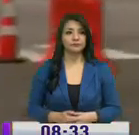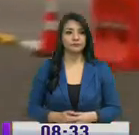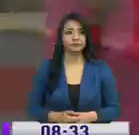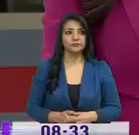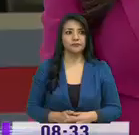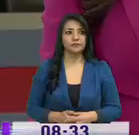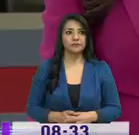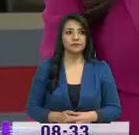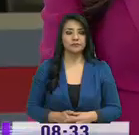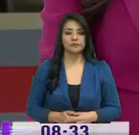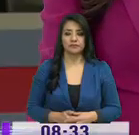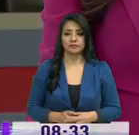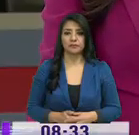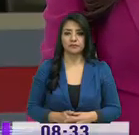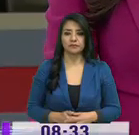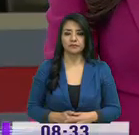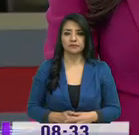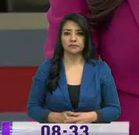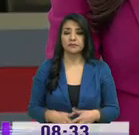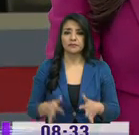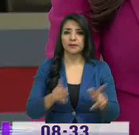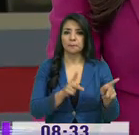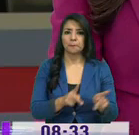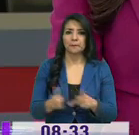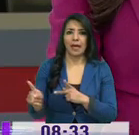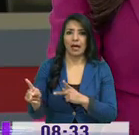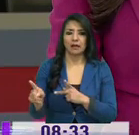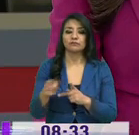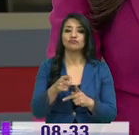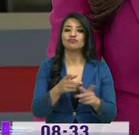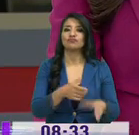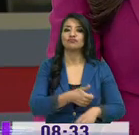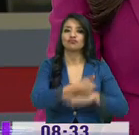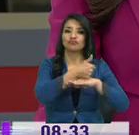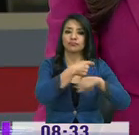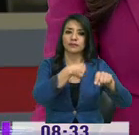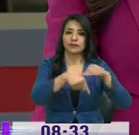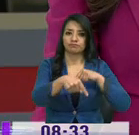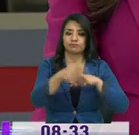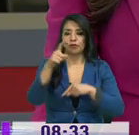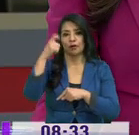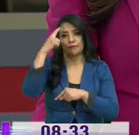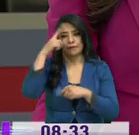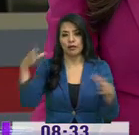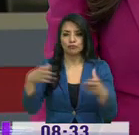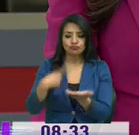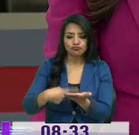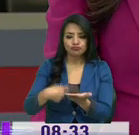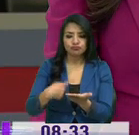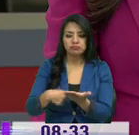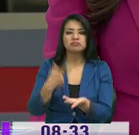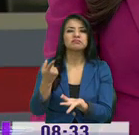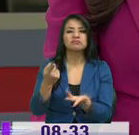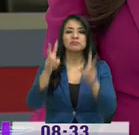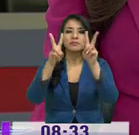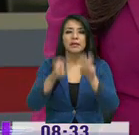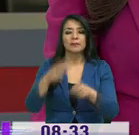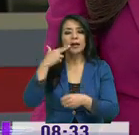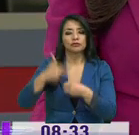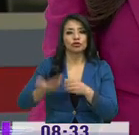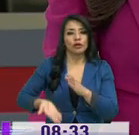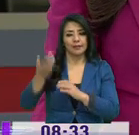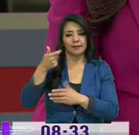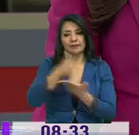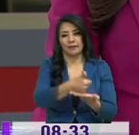Escobar. Y aunque se tenía previsto una reunión entre el sector de los transportistas y el gobierno para analizar las compensaciones por el alza de